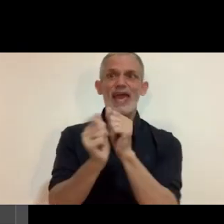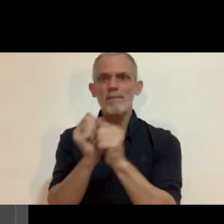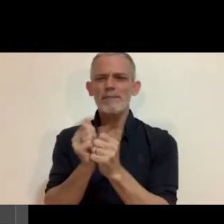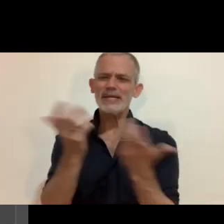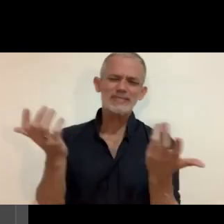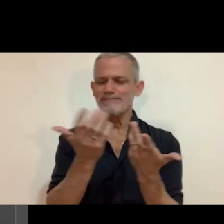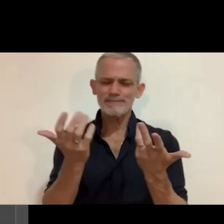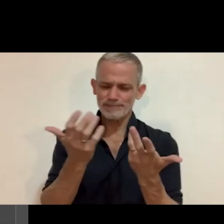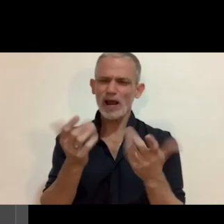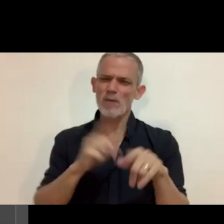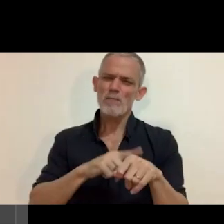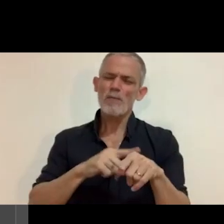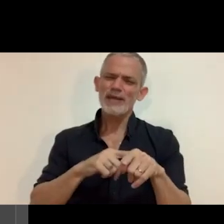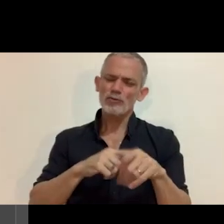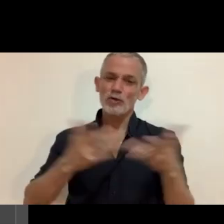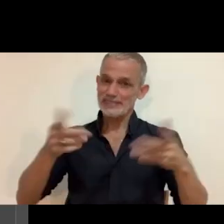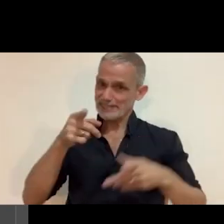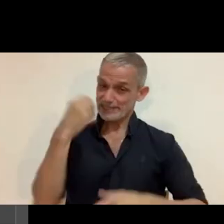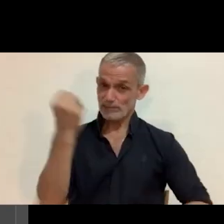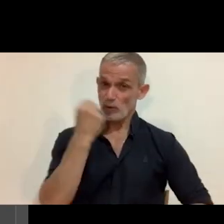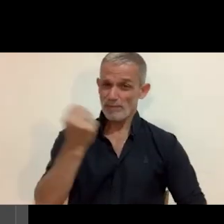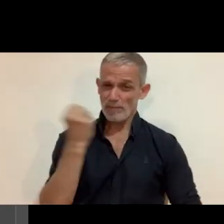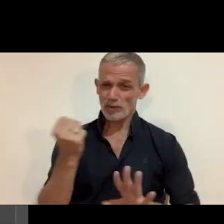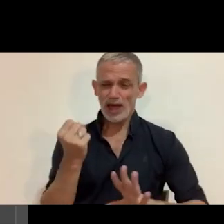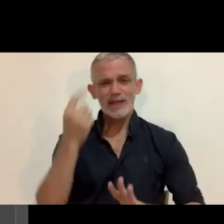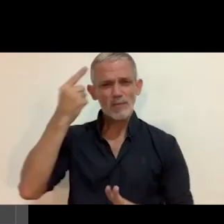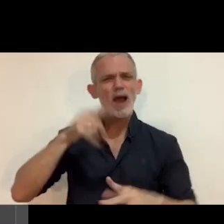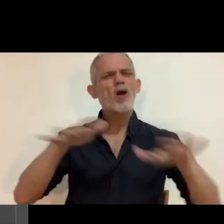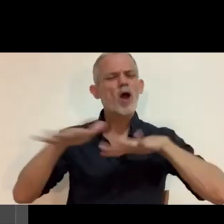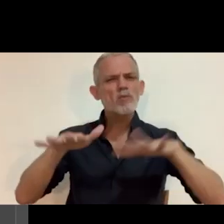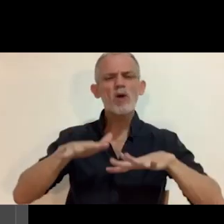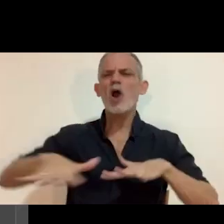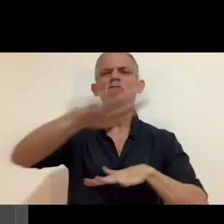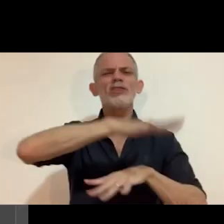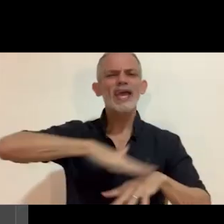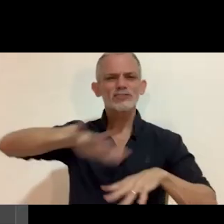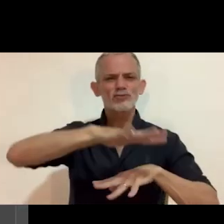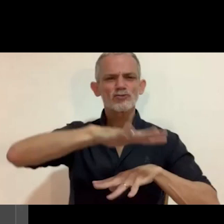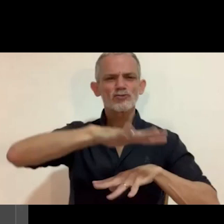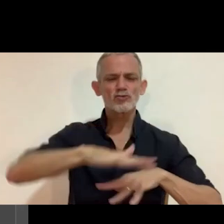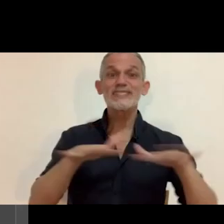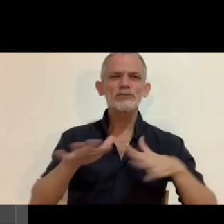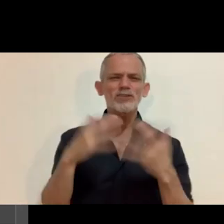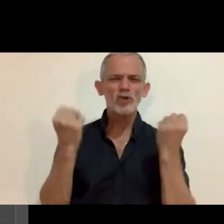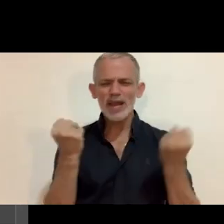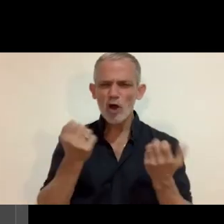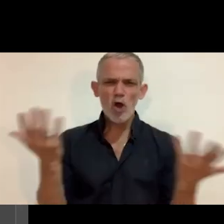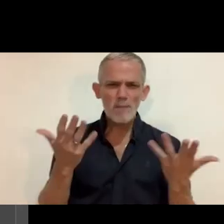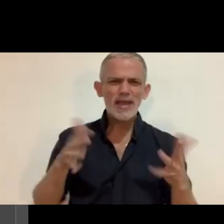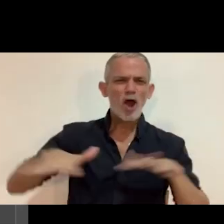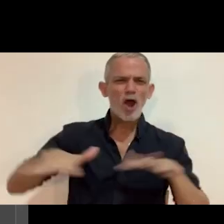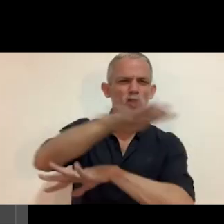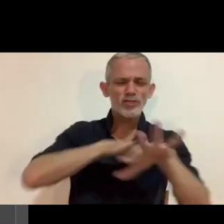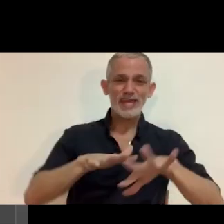hechos. Esto es muy importante que se tenga presente, o sea, la situación económica, lo que se llama como estado